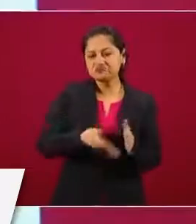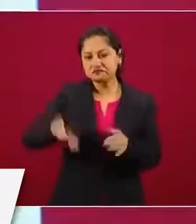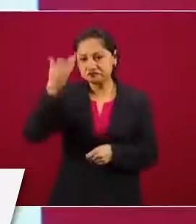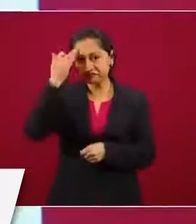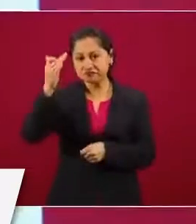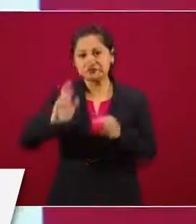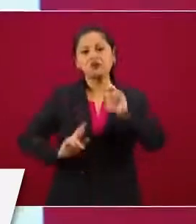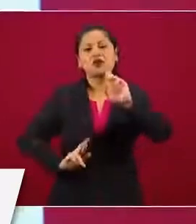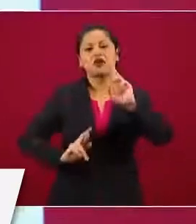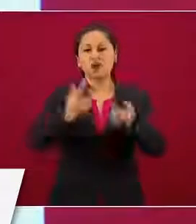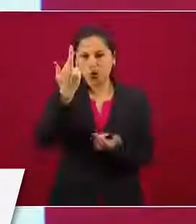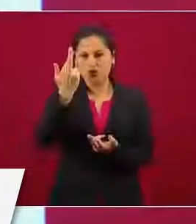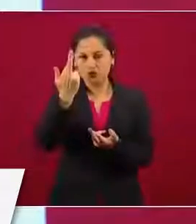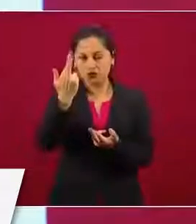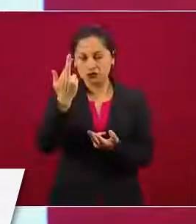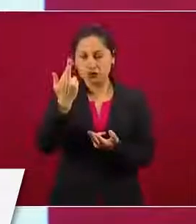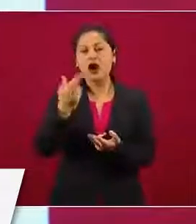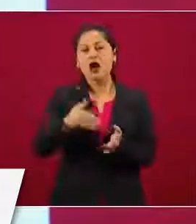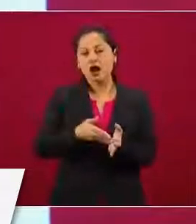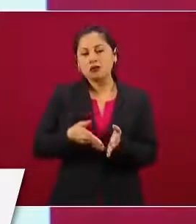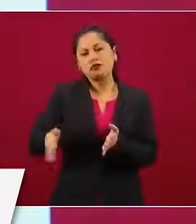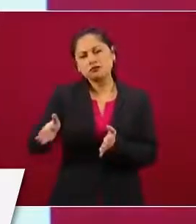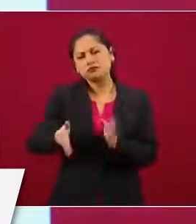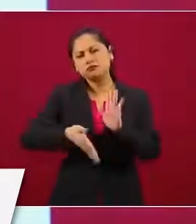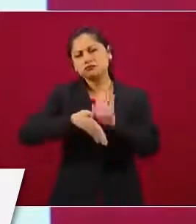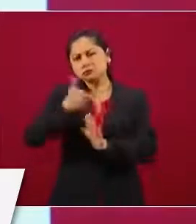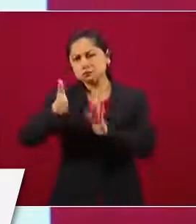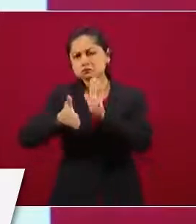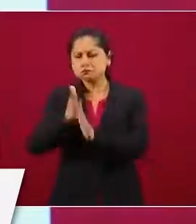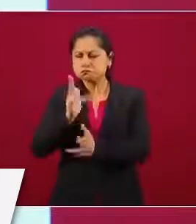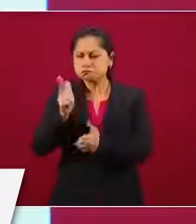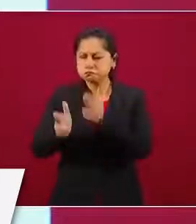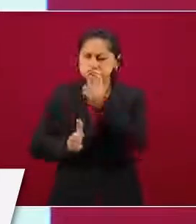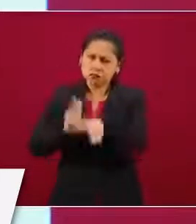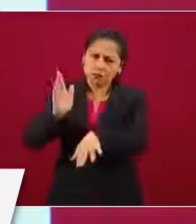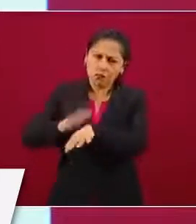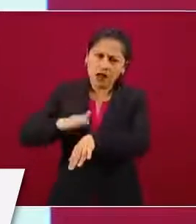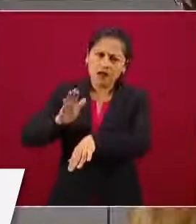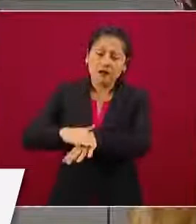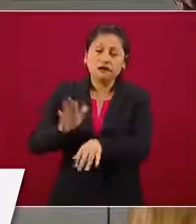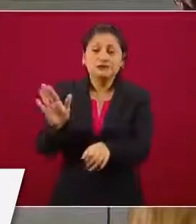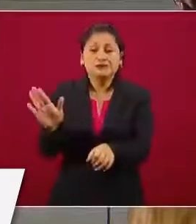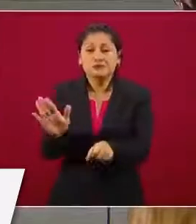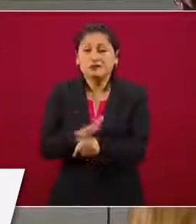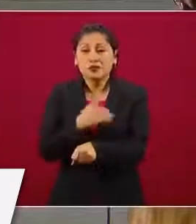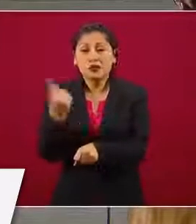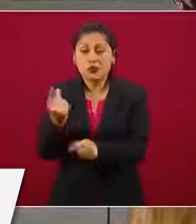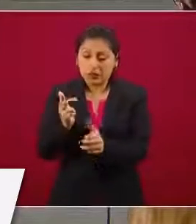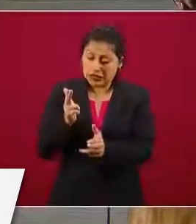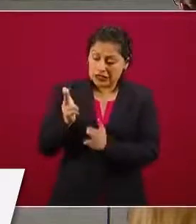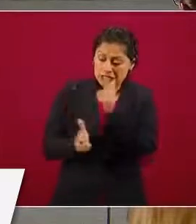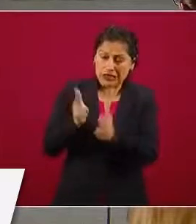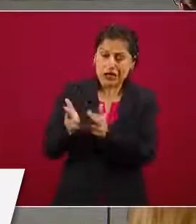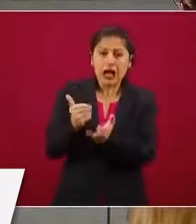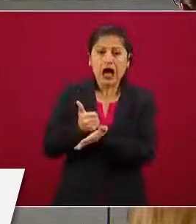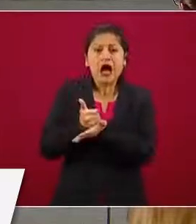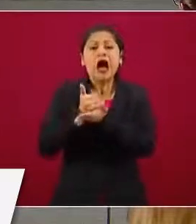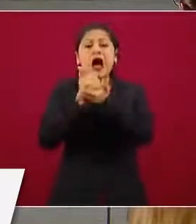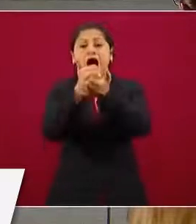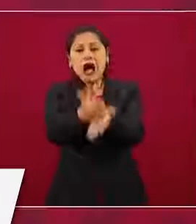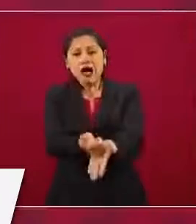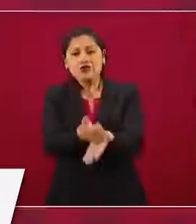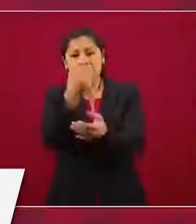vías férreas. Bueno, era tan importante la comunicación con los ferrocarriles que por eso la